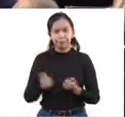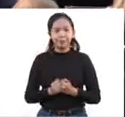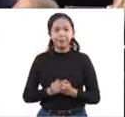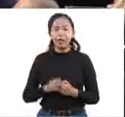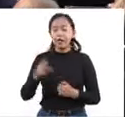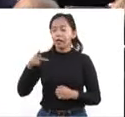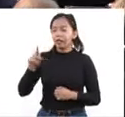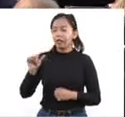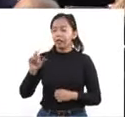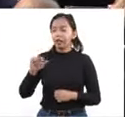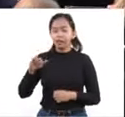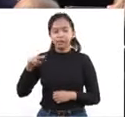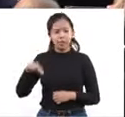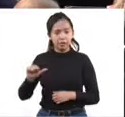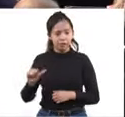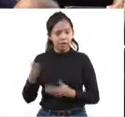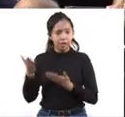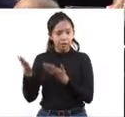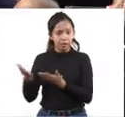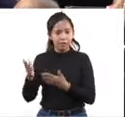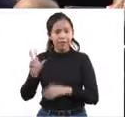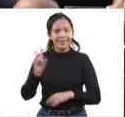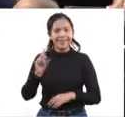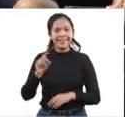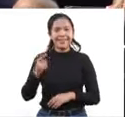tiene solamente 37 años,